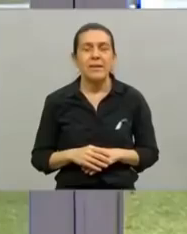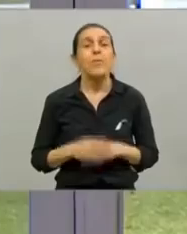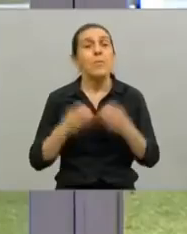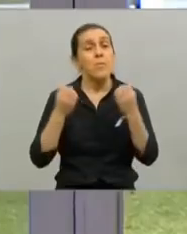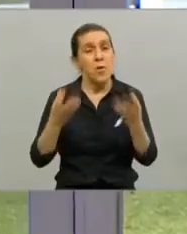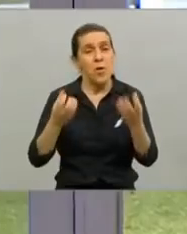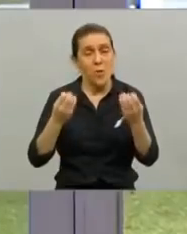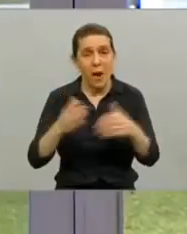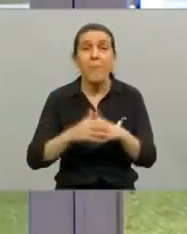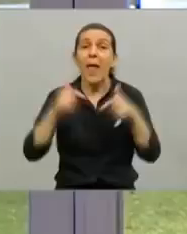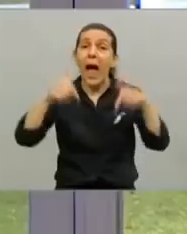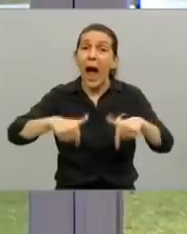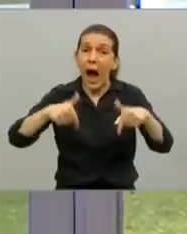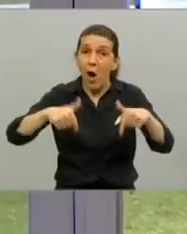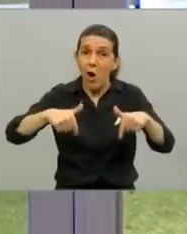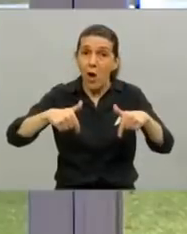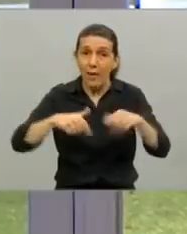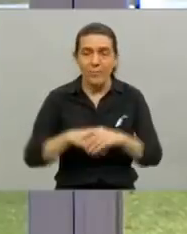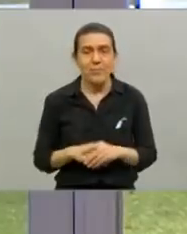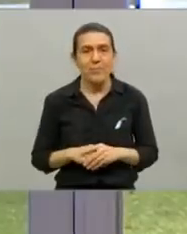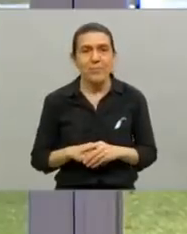Muy bien, bueno, ahora